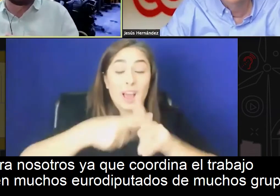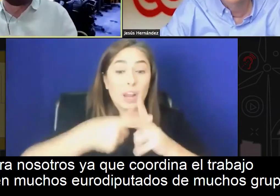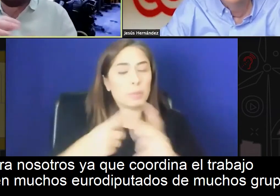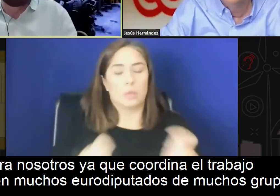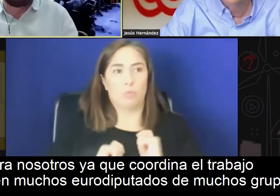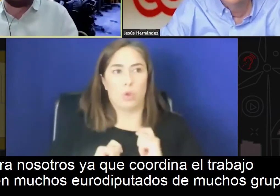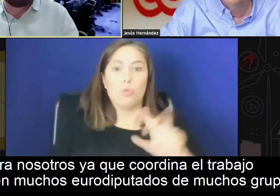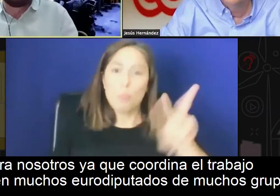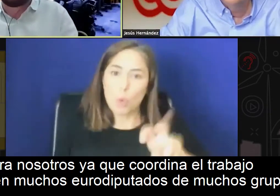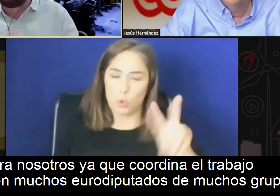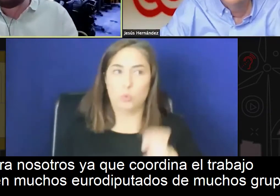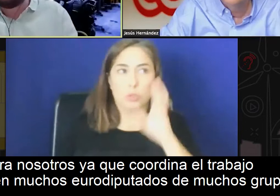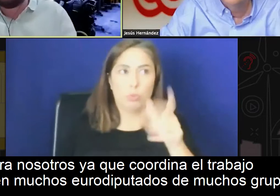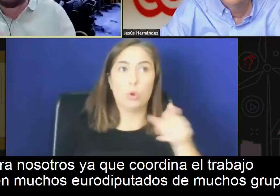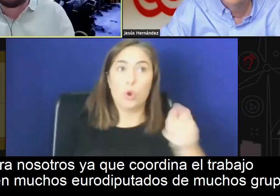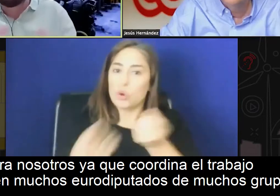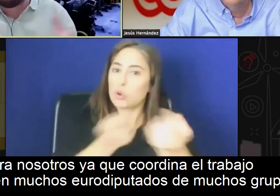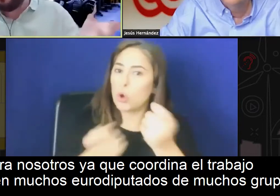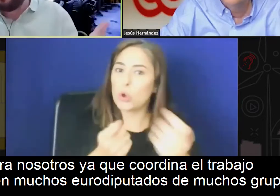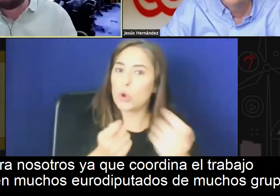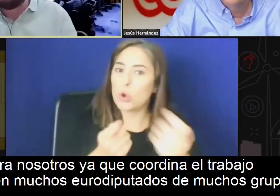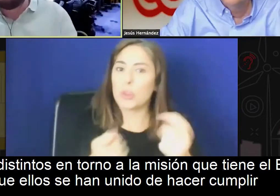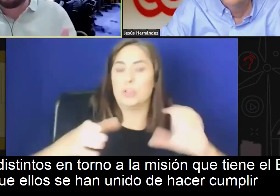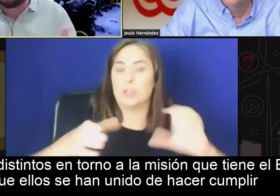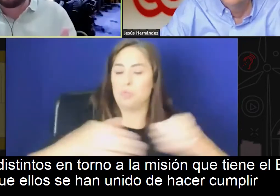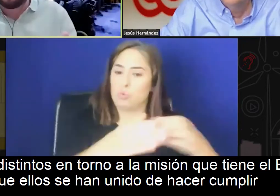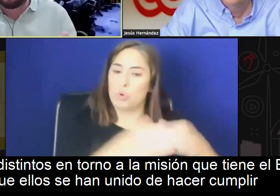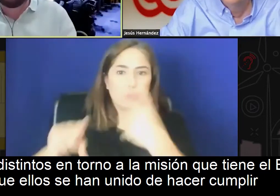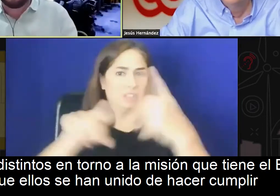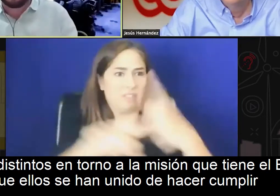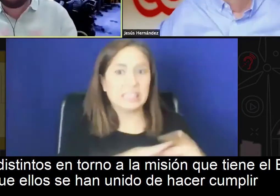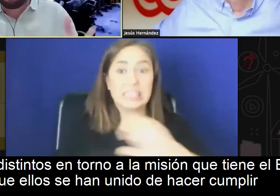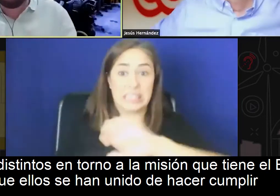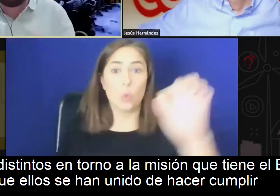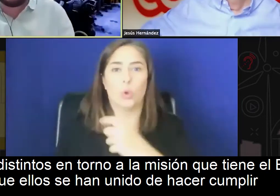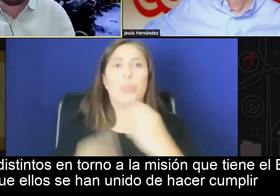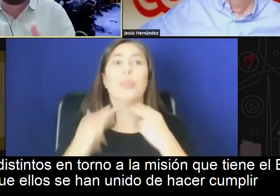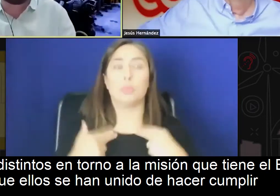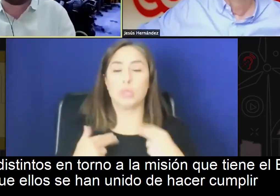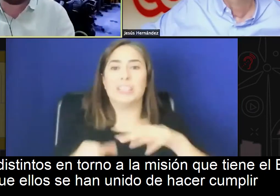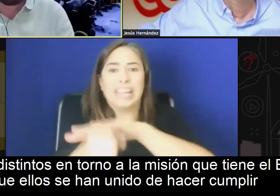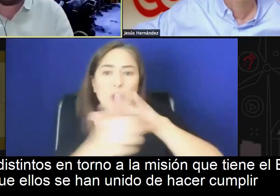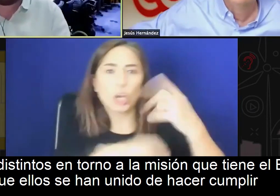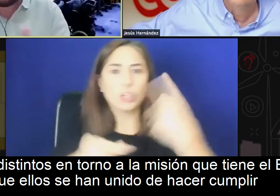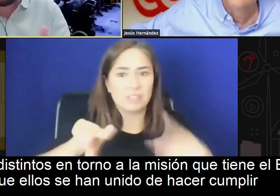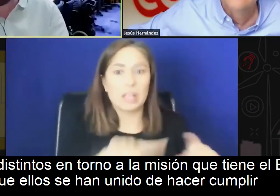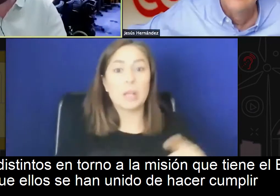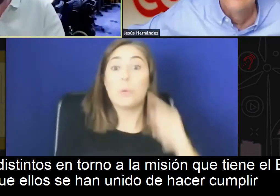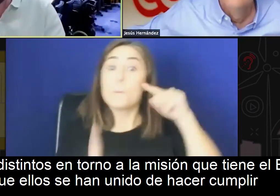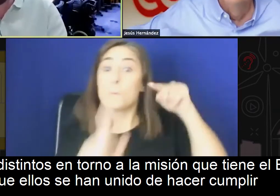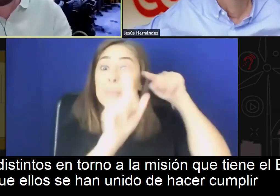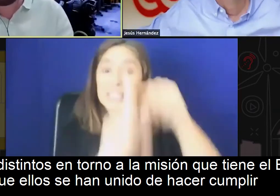que tienen muchos eurodiputados de muchos grupos distintos y muchos países distintos en torno pues, a la misión que tiene el EDF y que